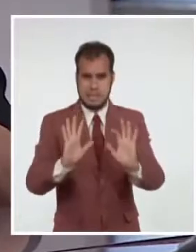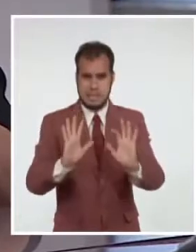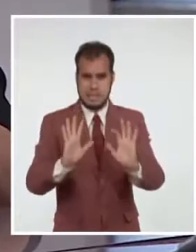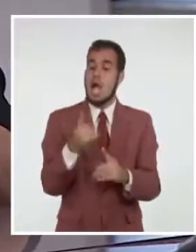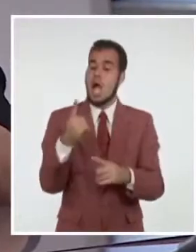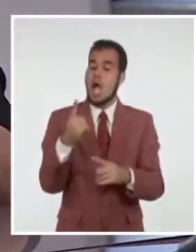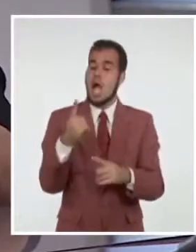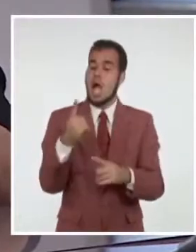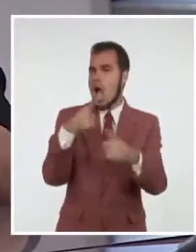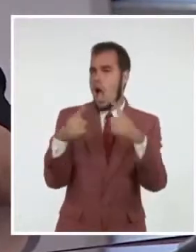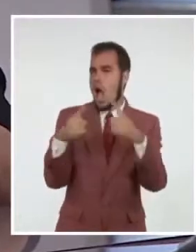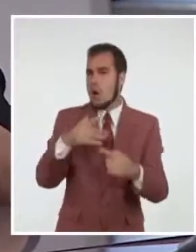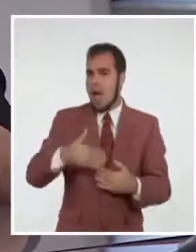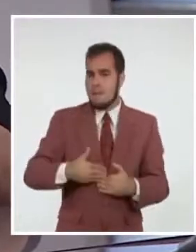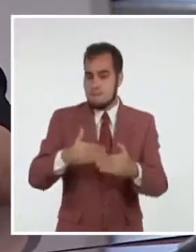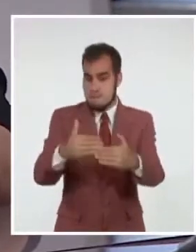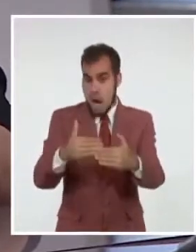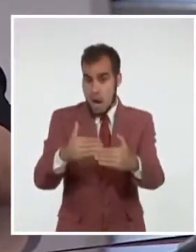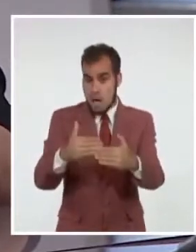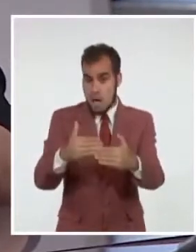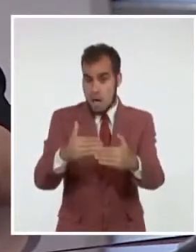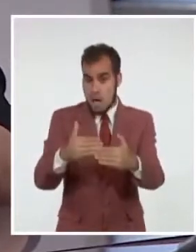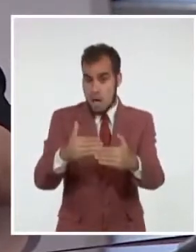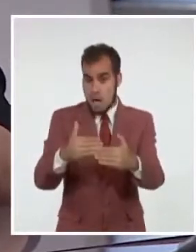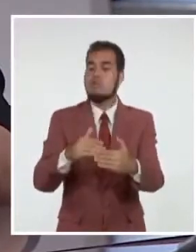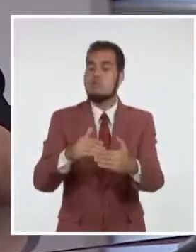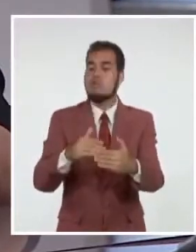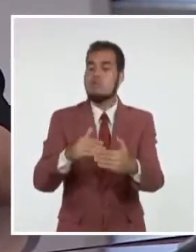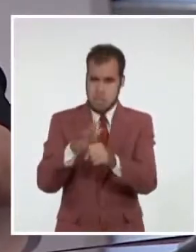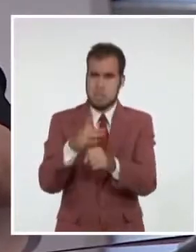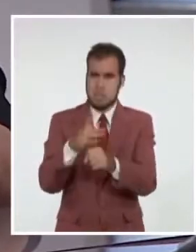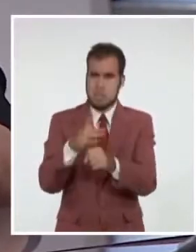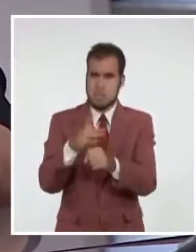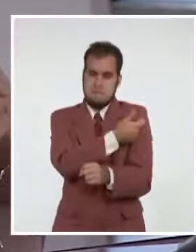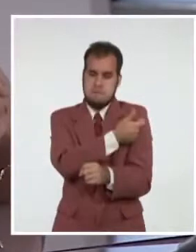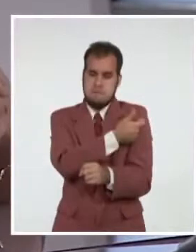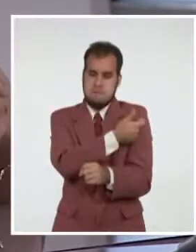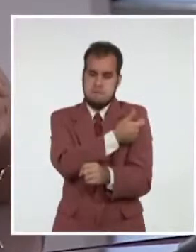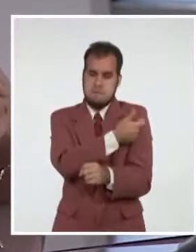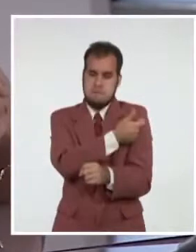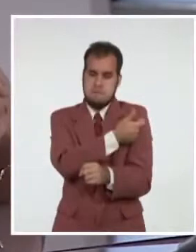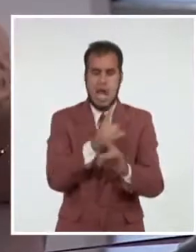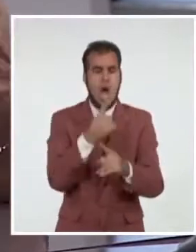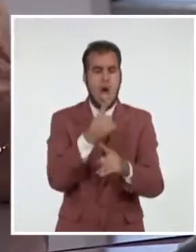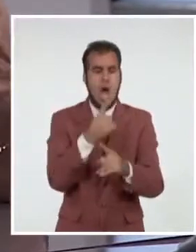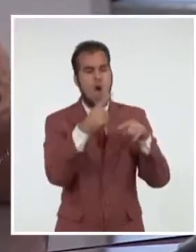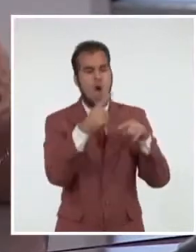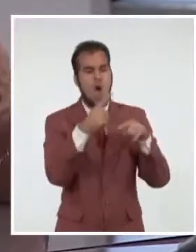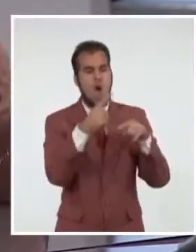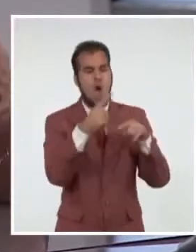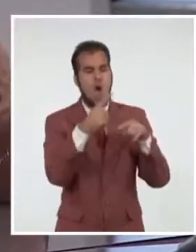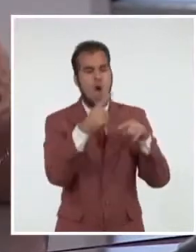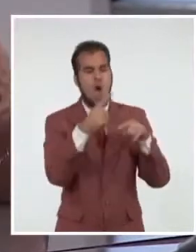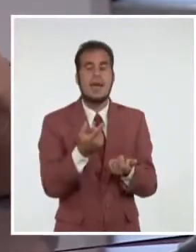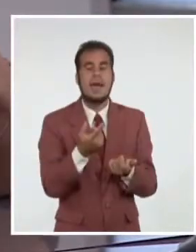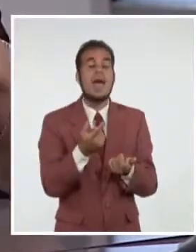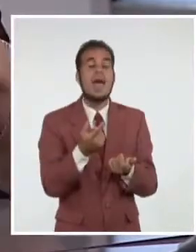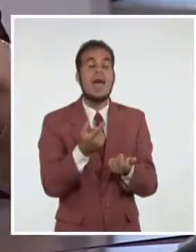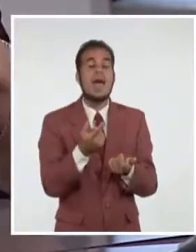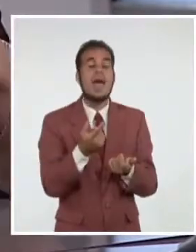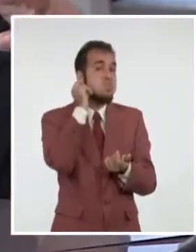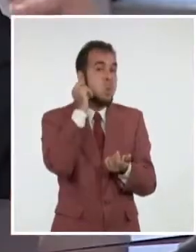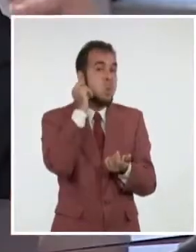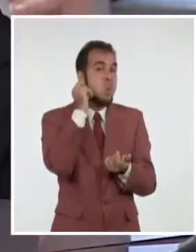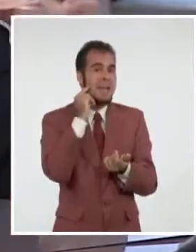las mujeres que hoy están lactando, cerca de 72,000. Son grupos que nosotros tenemos mucho interés de protegerlas, y vamos